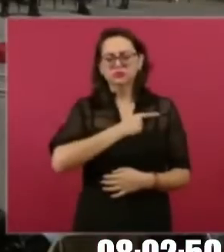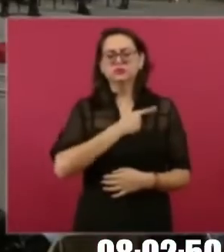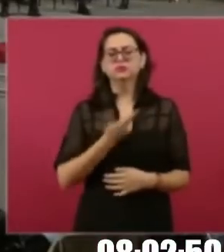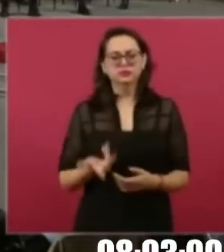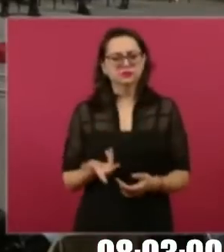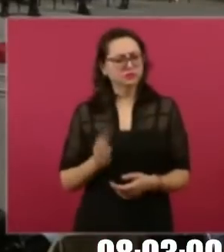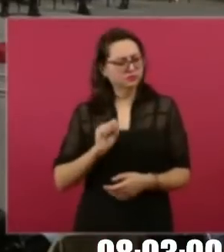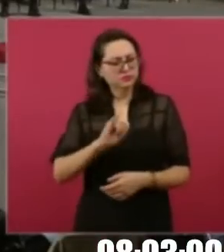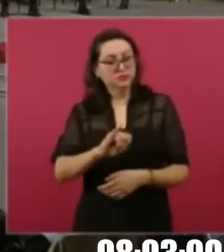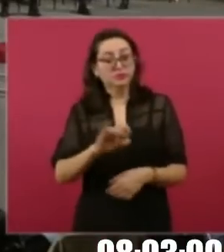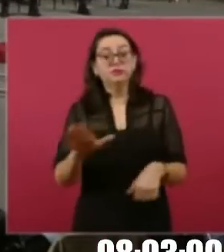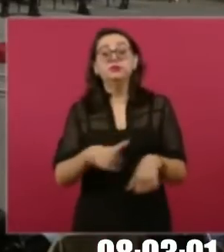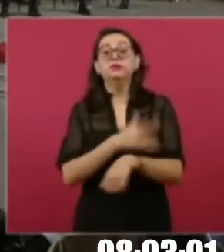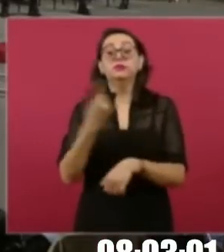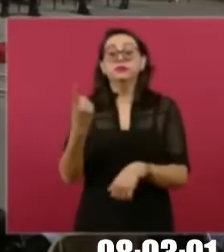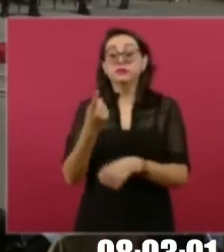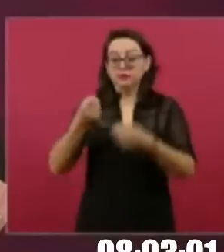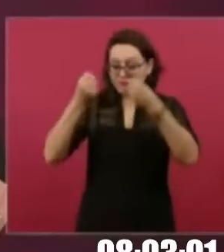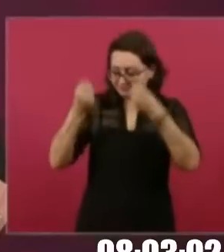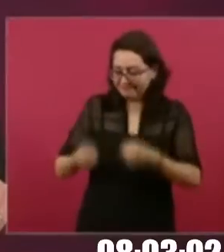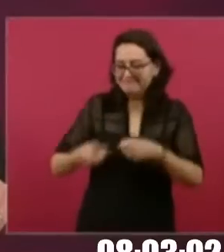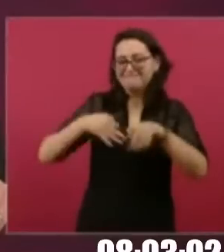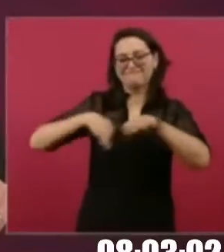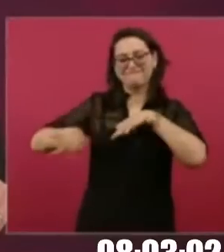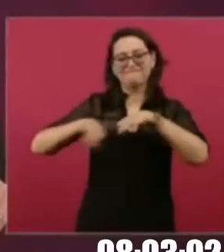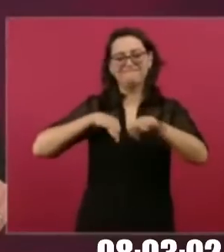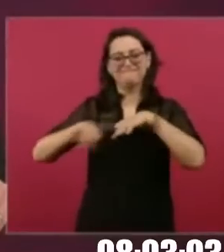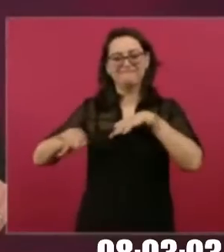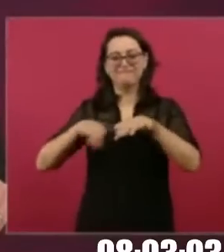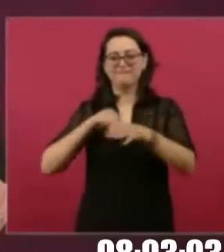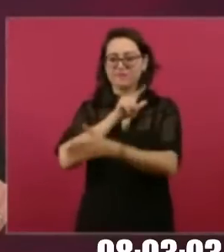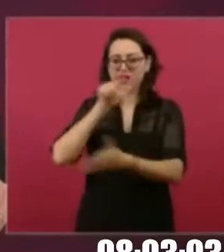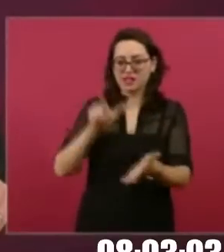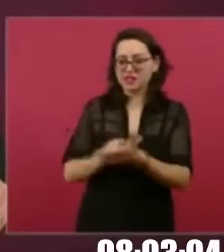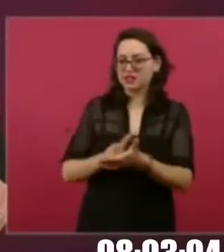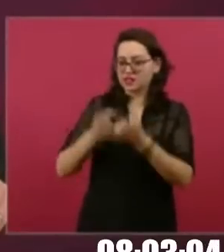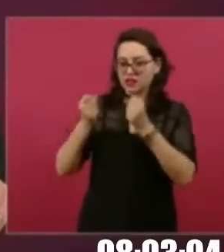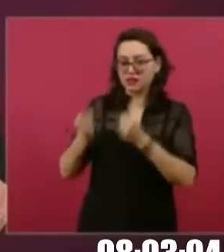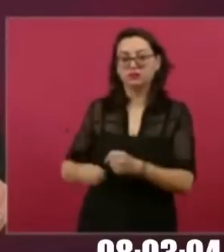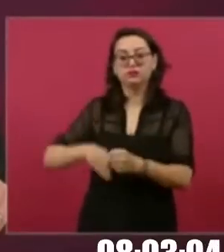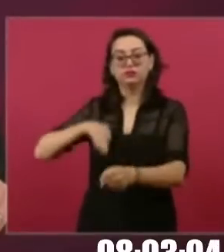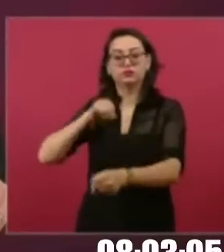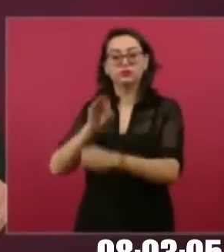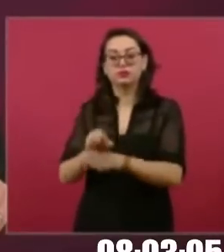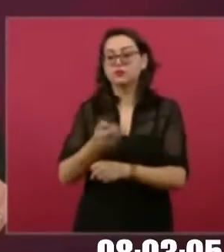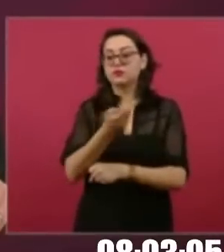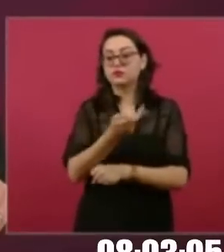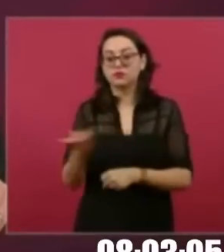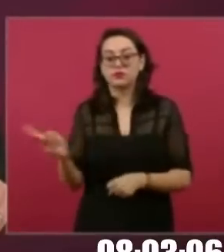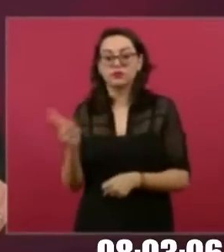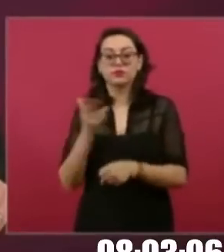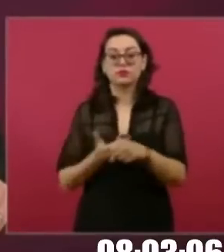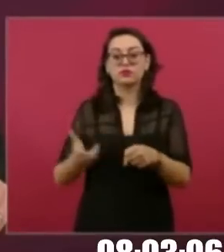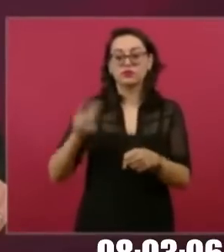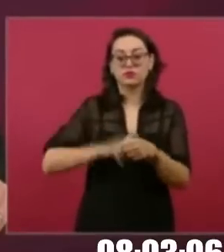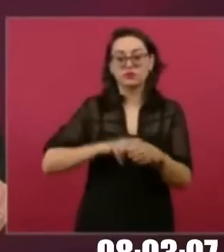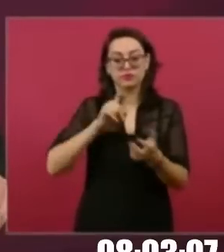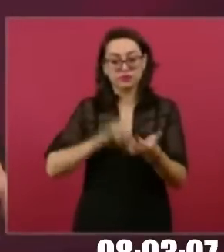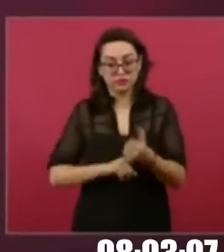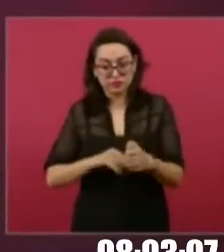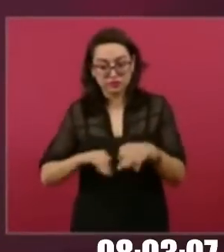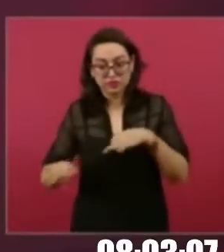la certeza jurídica y también la preocupación de las y los trabajadores de salud en este tránsito